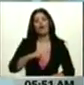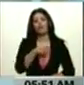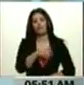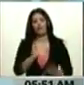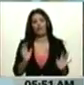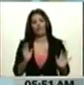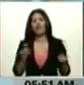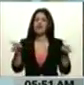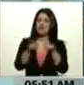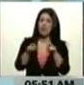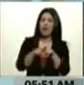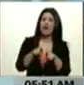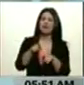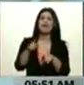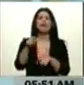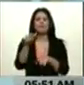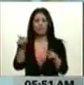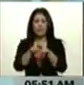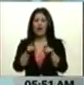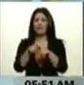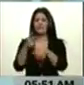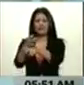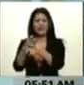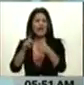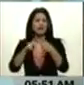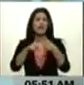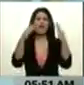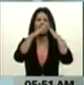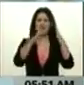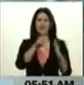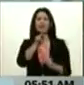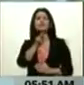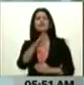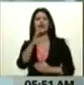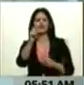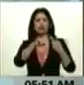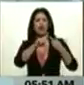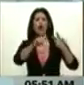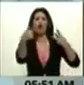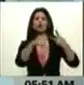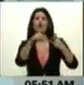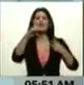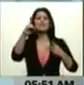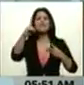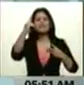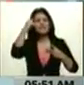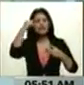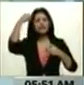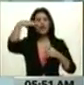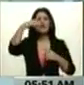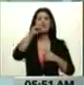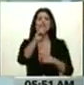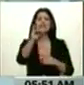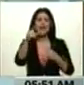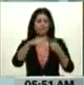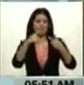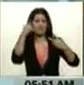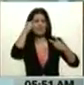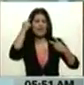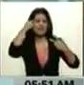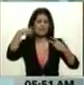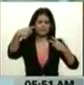Polar, pasa en el Bicentenario, en el Día a Día, en el otro, el Sector Gama, en todo, en Macro, en todos esos